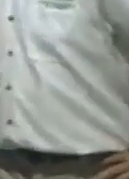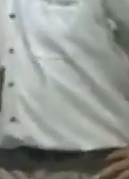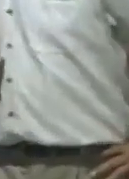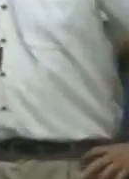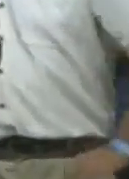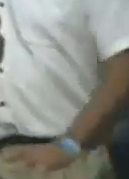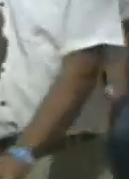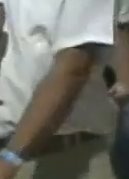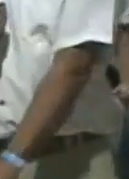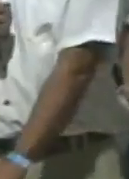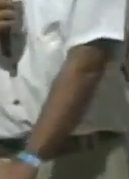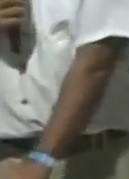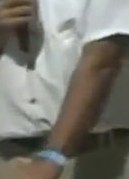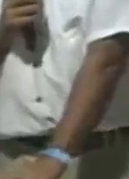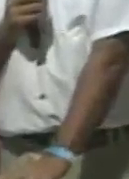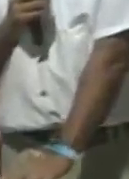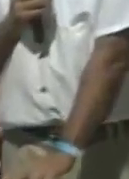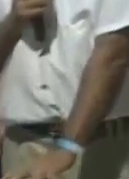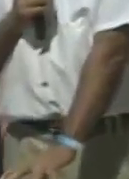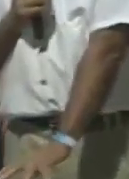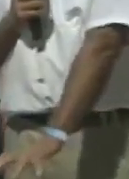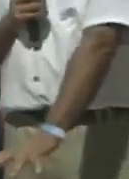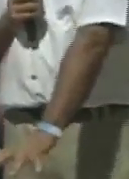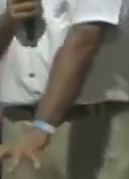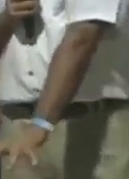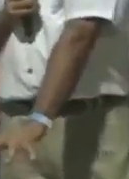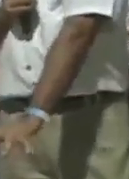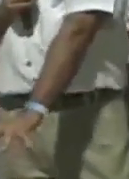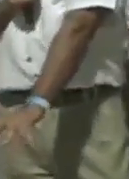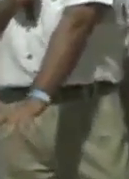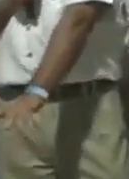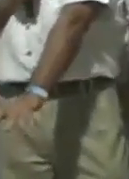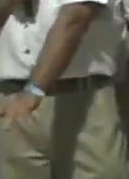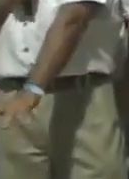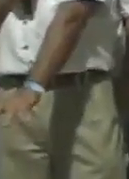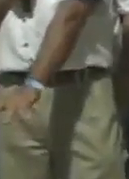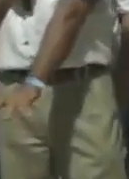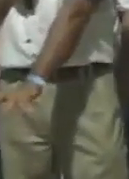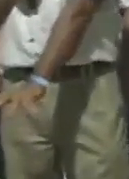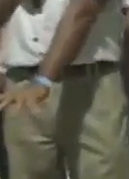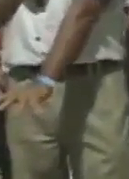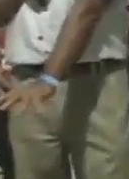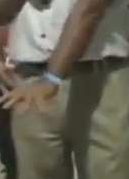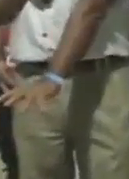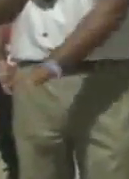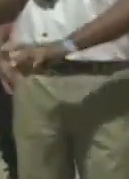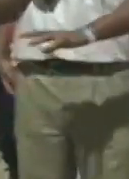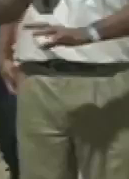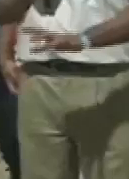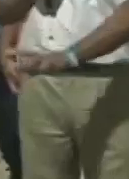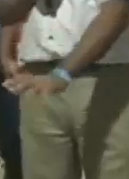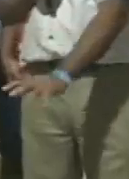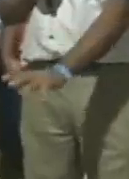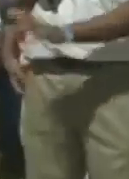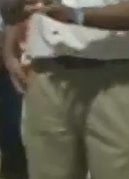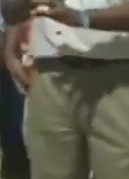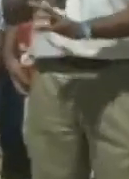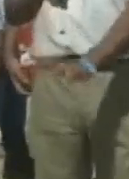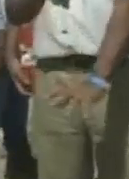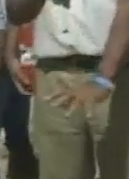melaza? ¿Cuál es la diferencia de costos? La diferencia de costos de esto es un poco más del 50%. Esto, por decirle